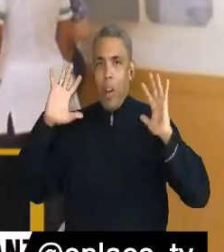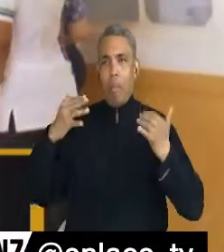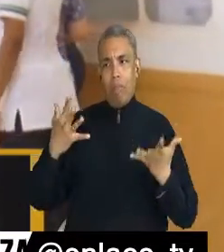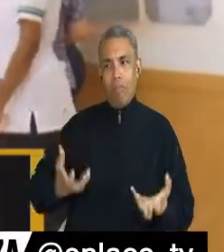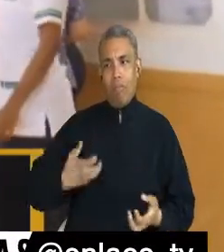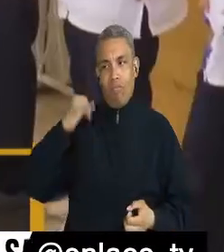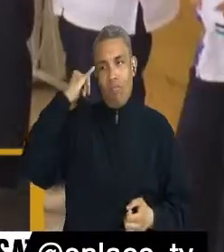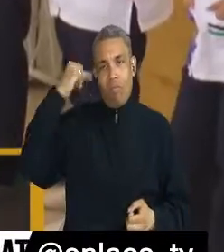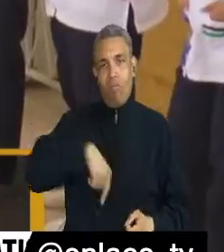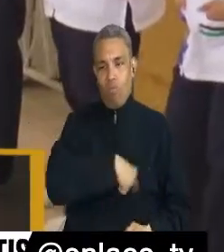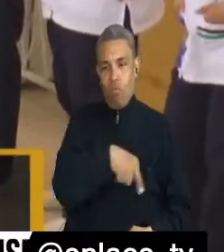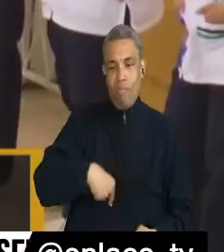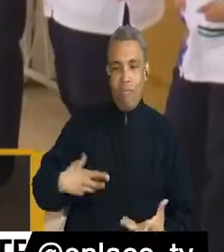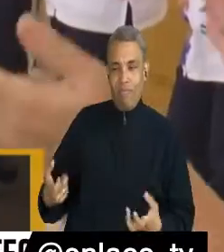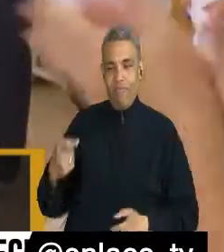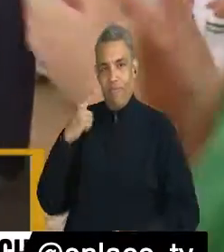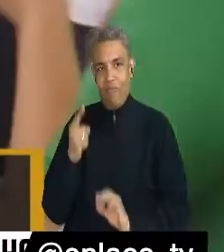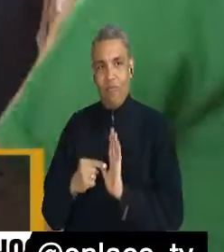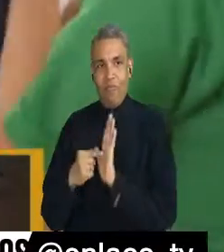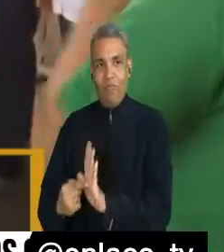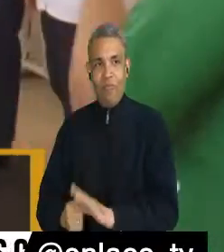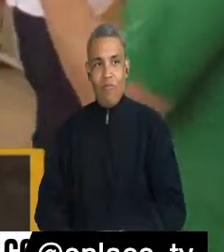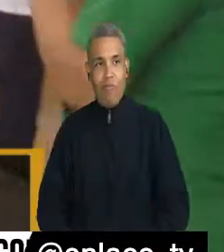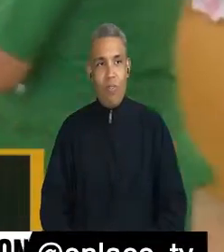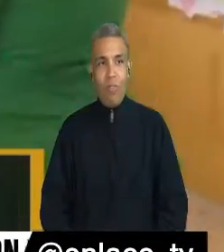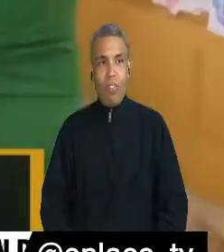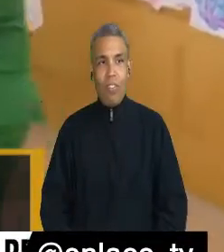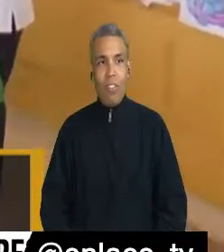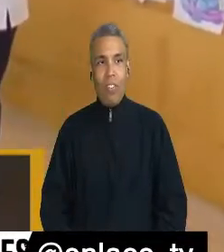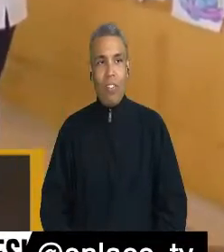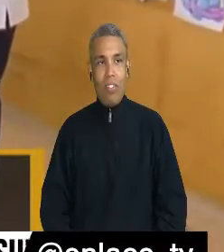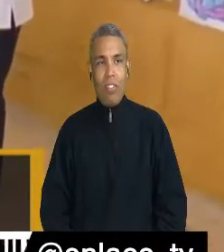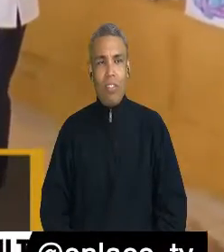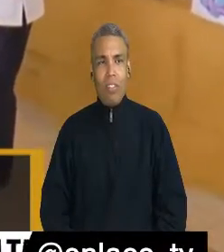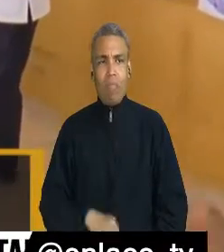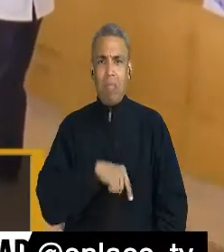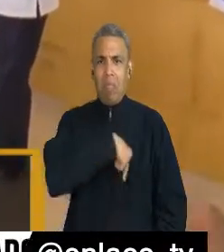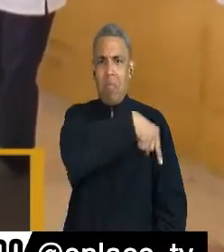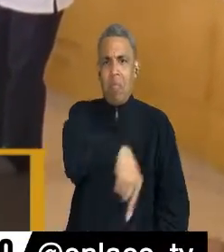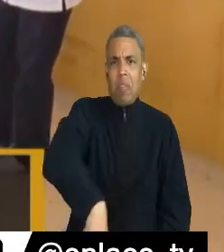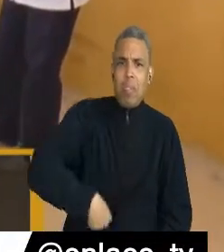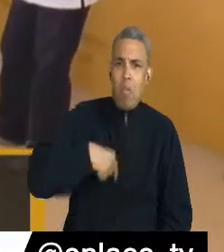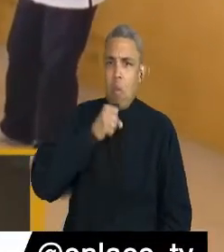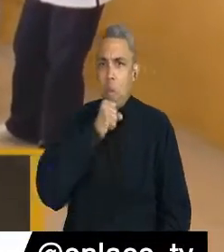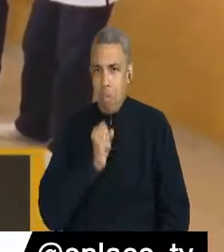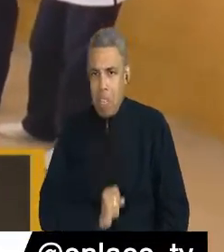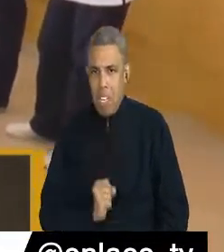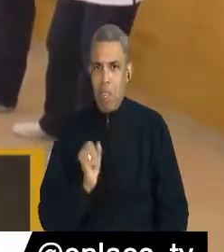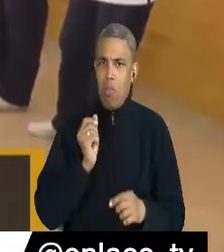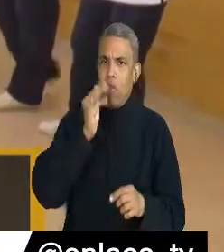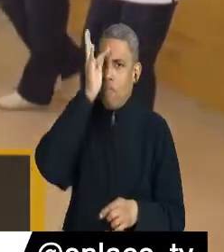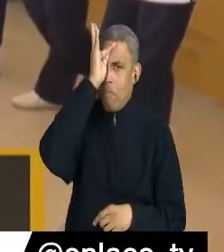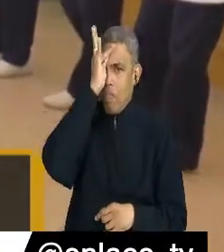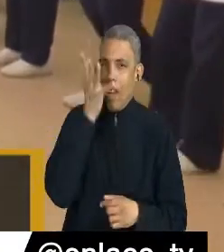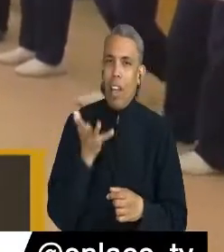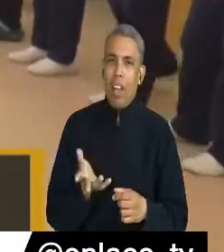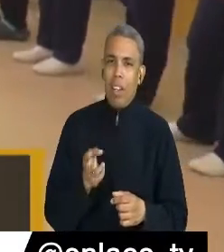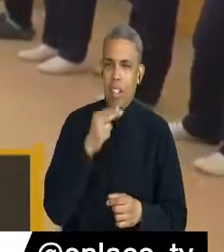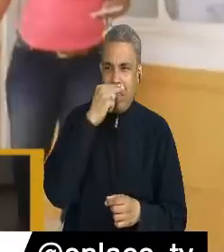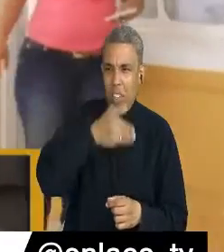somos que tengan recordatorios con nosotros nosotros somos práctica de los asilos en hospitales en todos donde se requieran